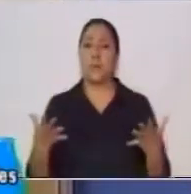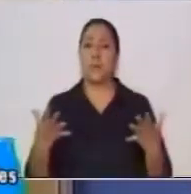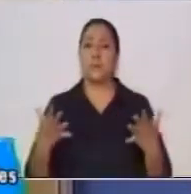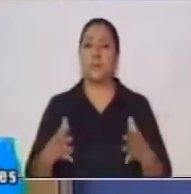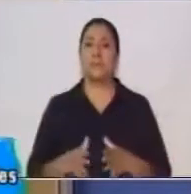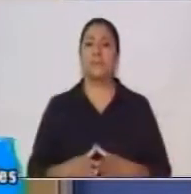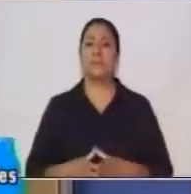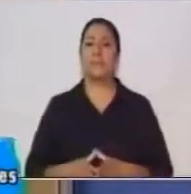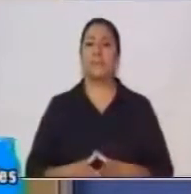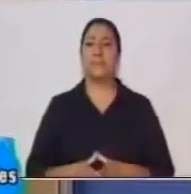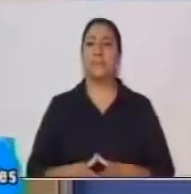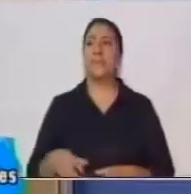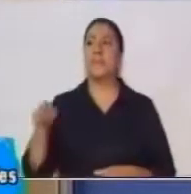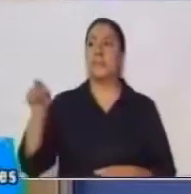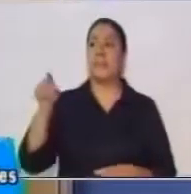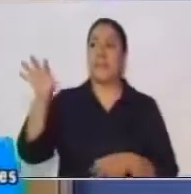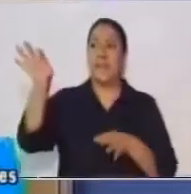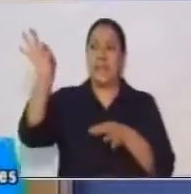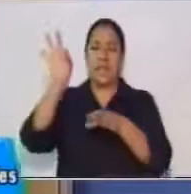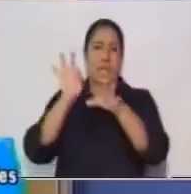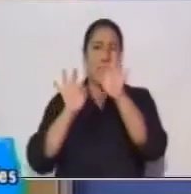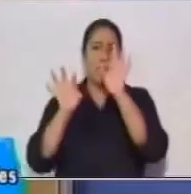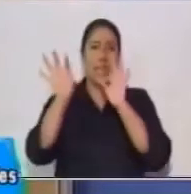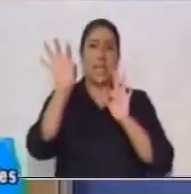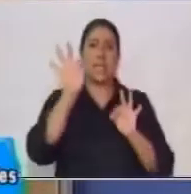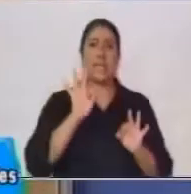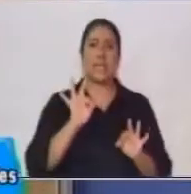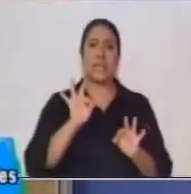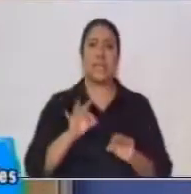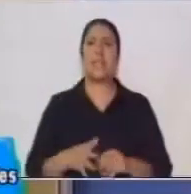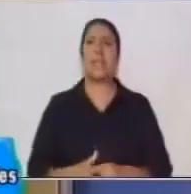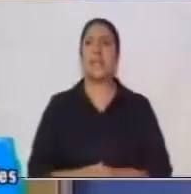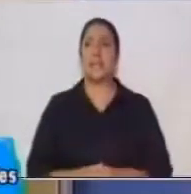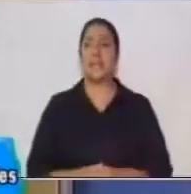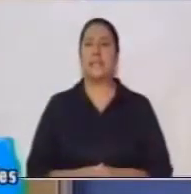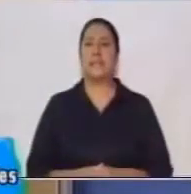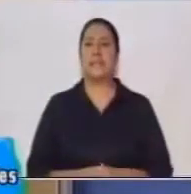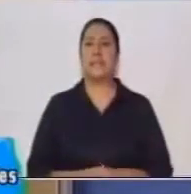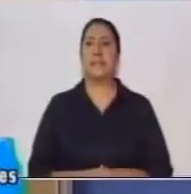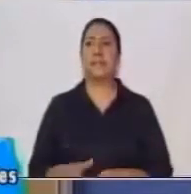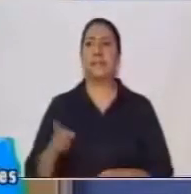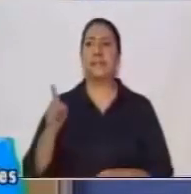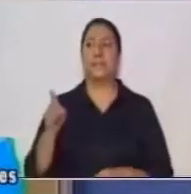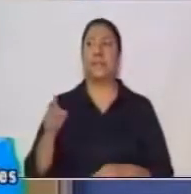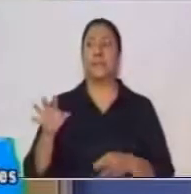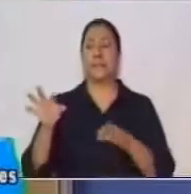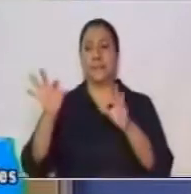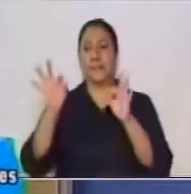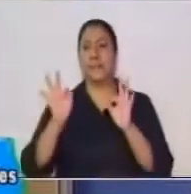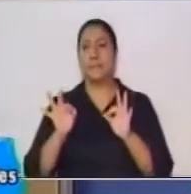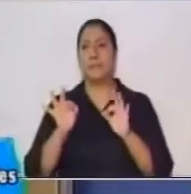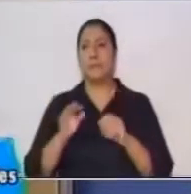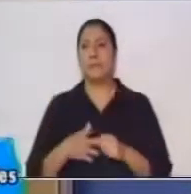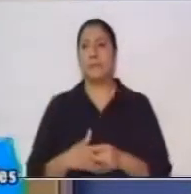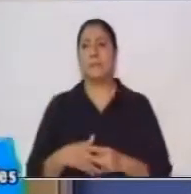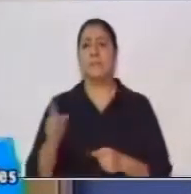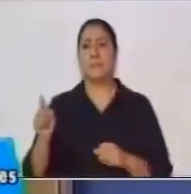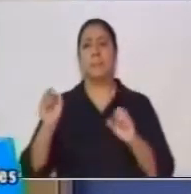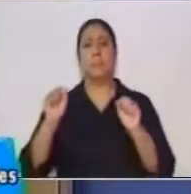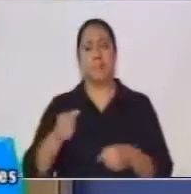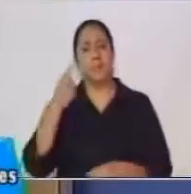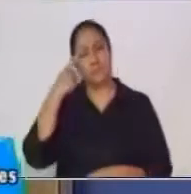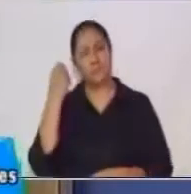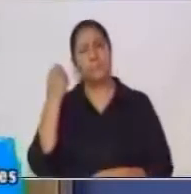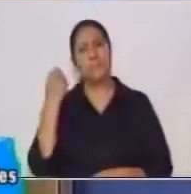tiempo. Vamos a quitar estos para que de esta manera comprendamos mejor el